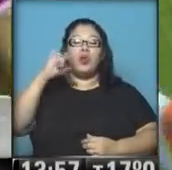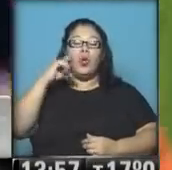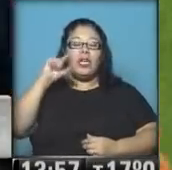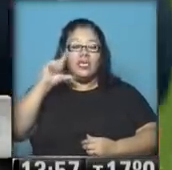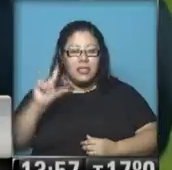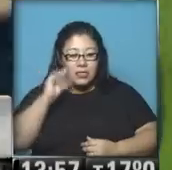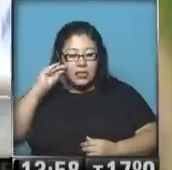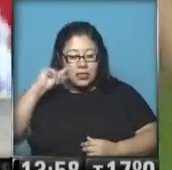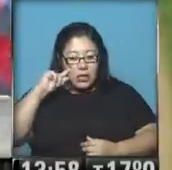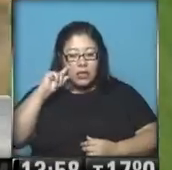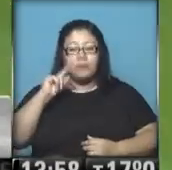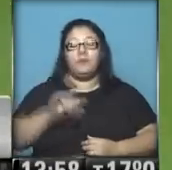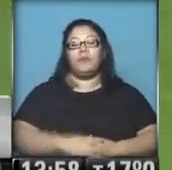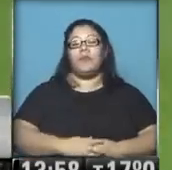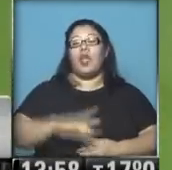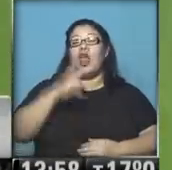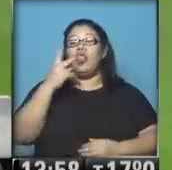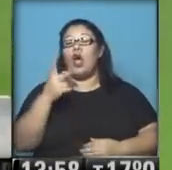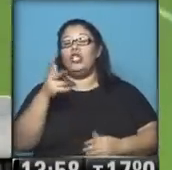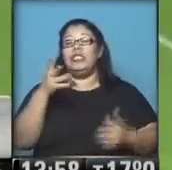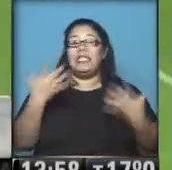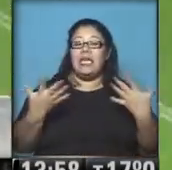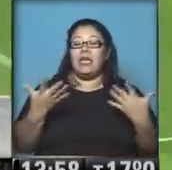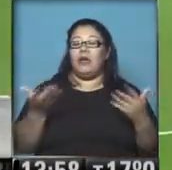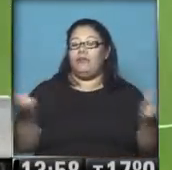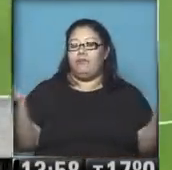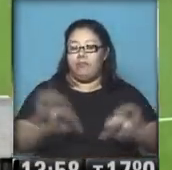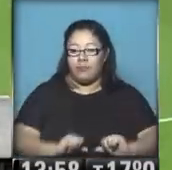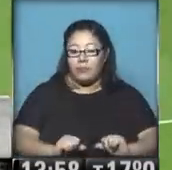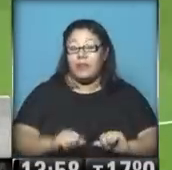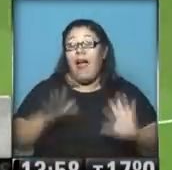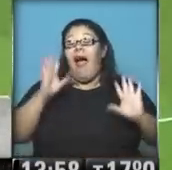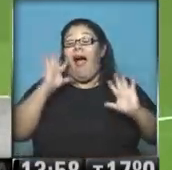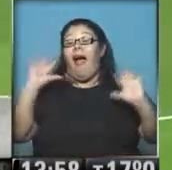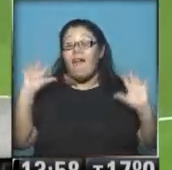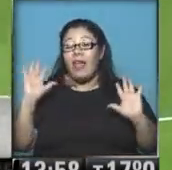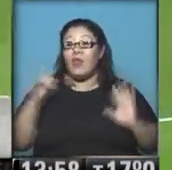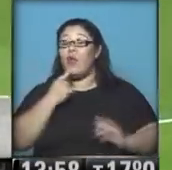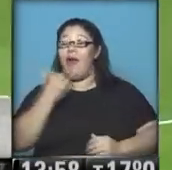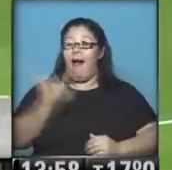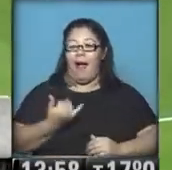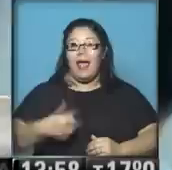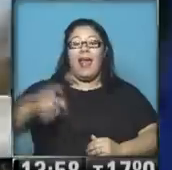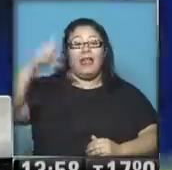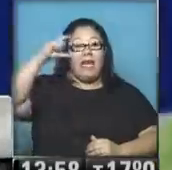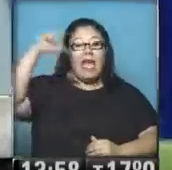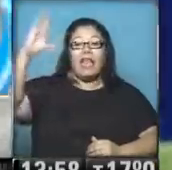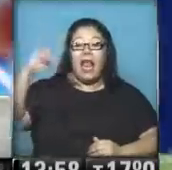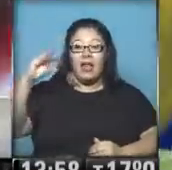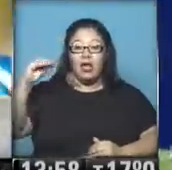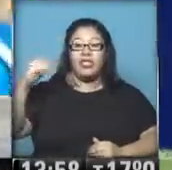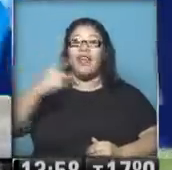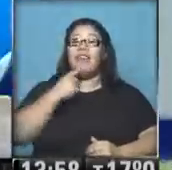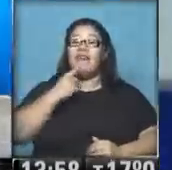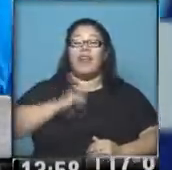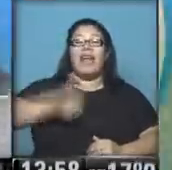de funcionar el doble 5. Yo tengo mis serias dudas, va a haber que esperar 22 horas. River tiene que ganar sí o sí.